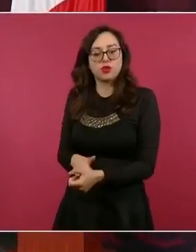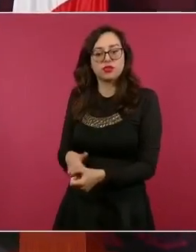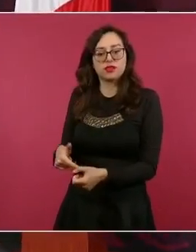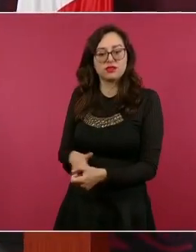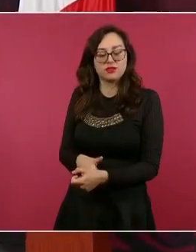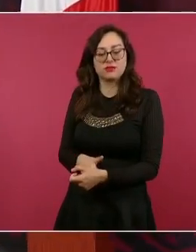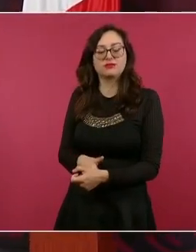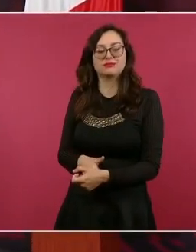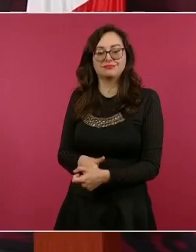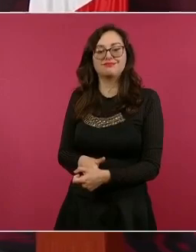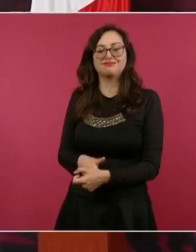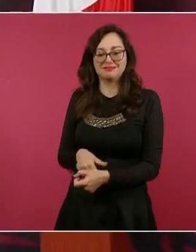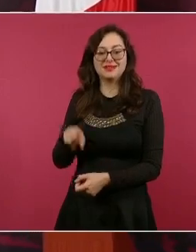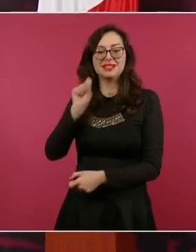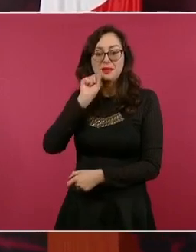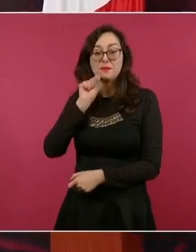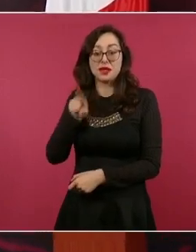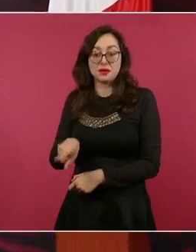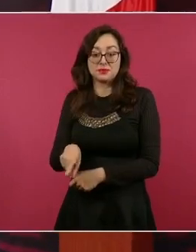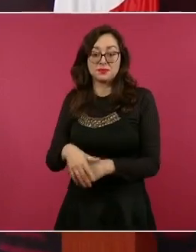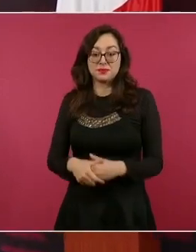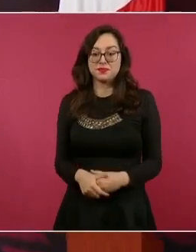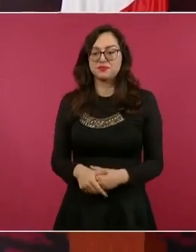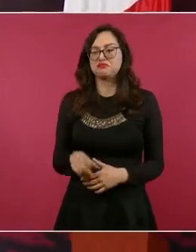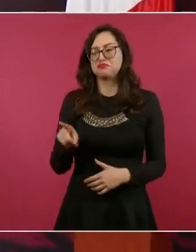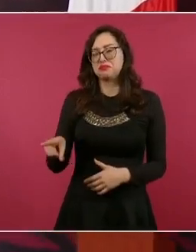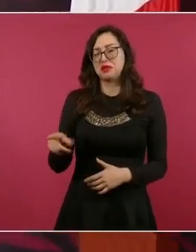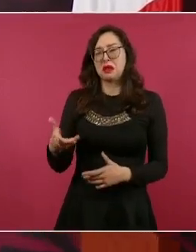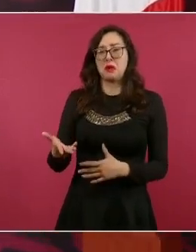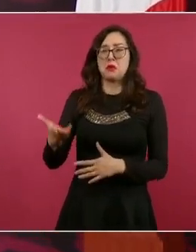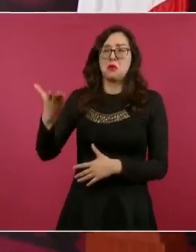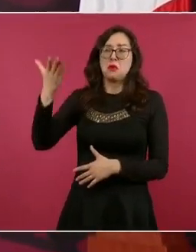Ya llevaban años sin terminar